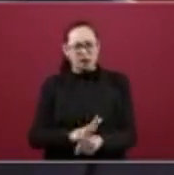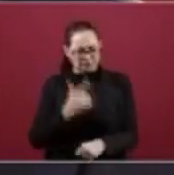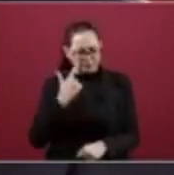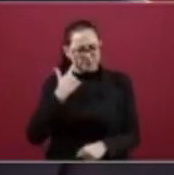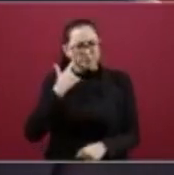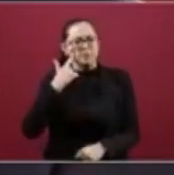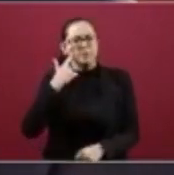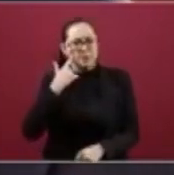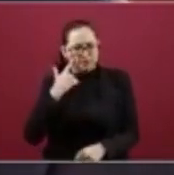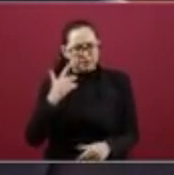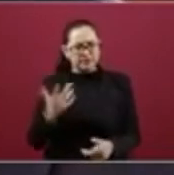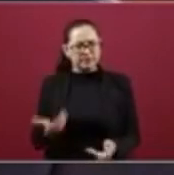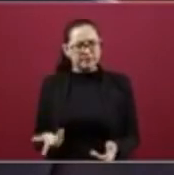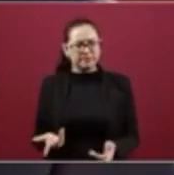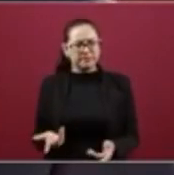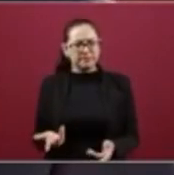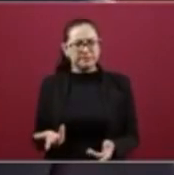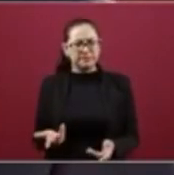¿El que Pemex